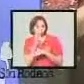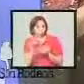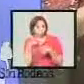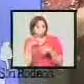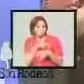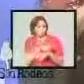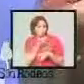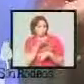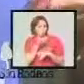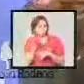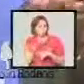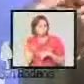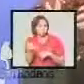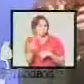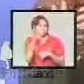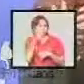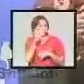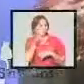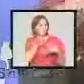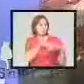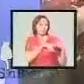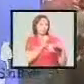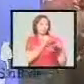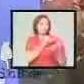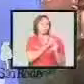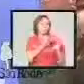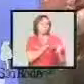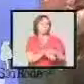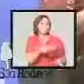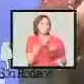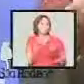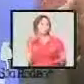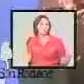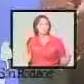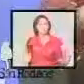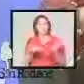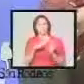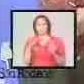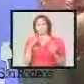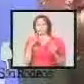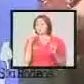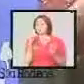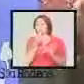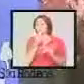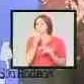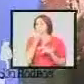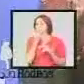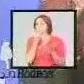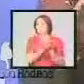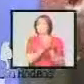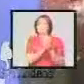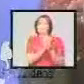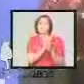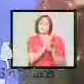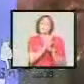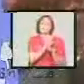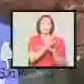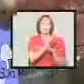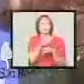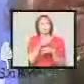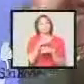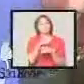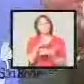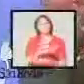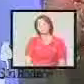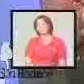nosotros, como siempre, buscamos la parte del trabajador, decimos, a veces nos tenemos que reír porque llegamos a un banco y hay 10, 12